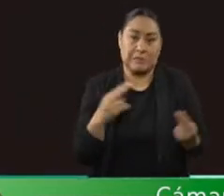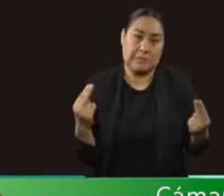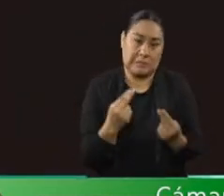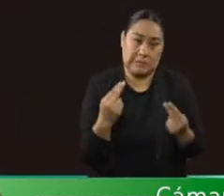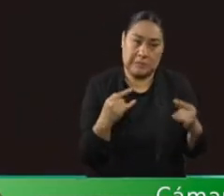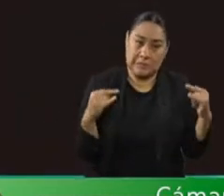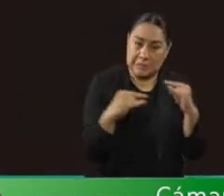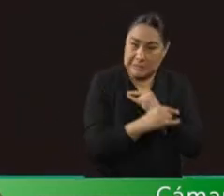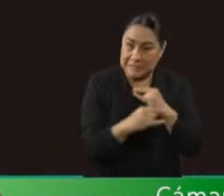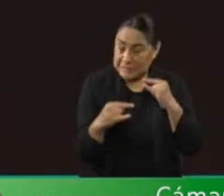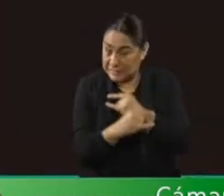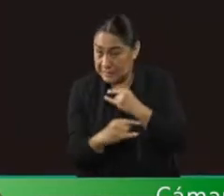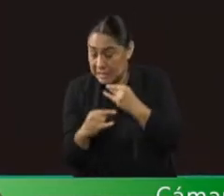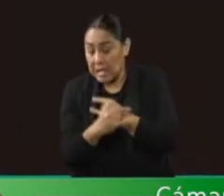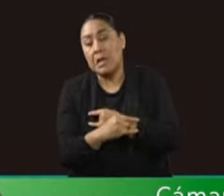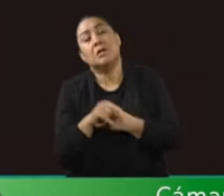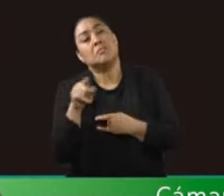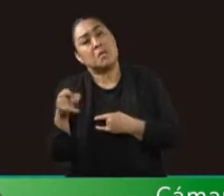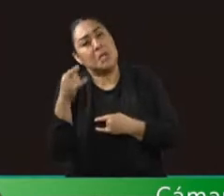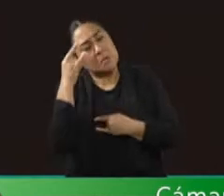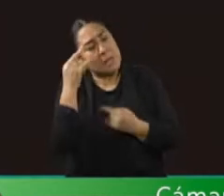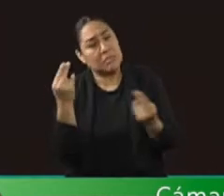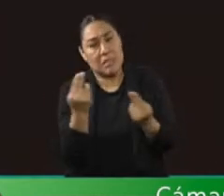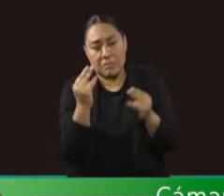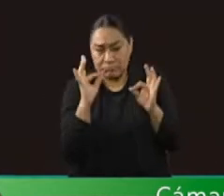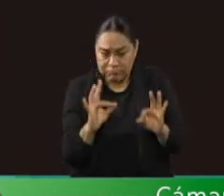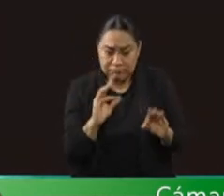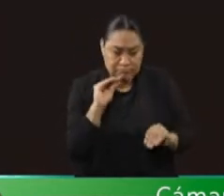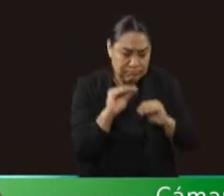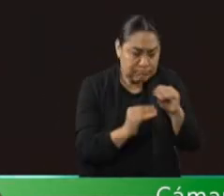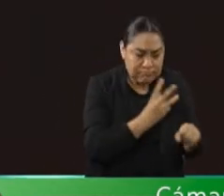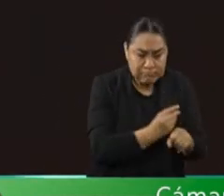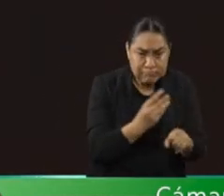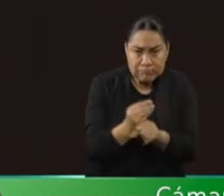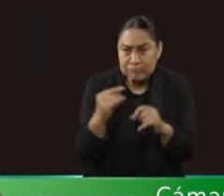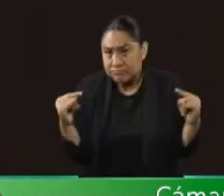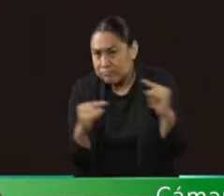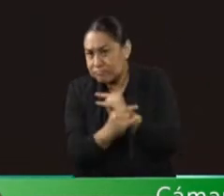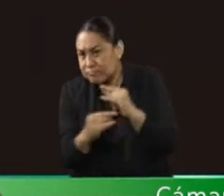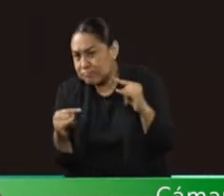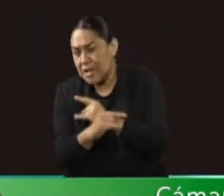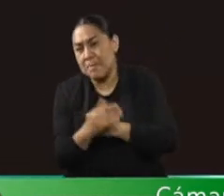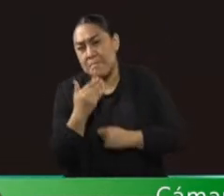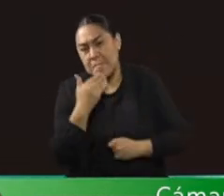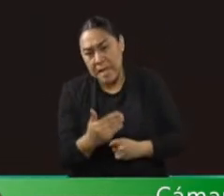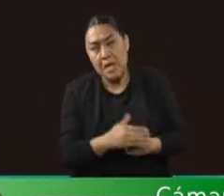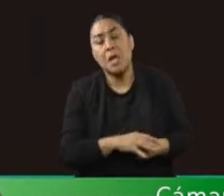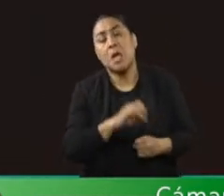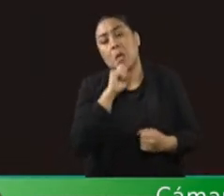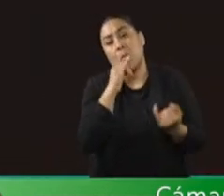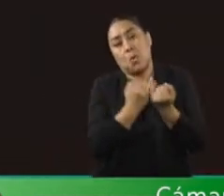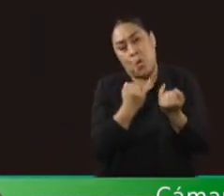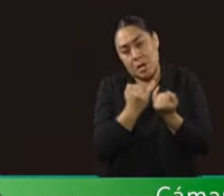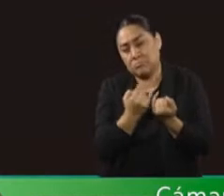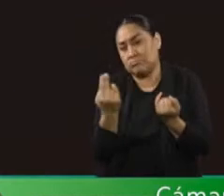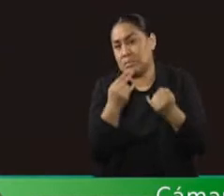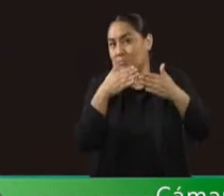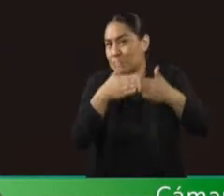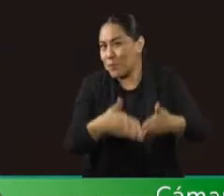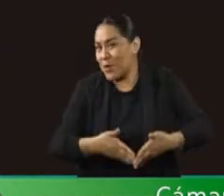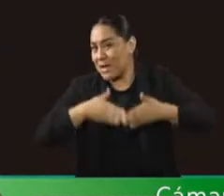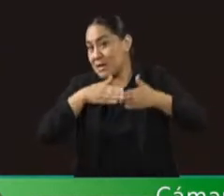mayoría de los estados también requiere de buenas carreteras en buenas condiciones y sobre todo de puertos industriales que